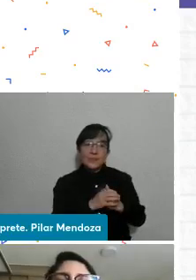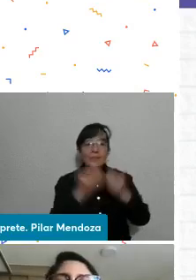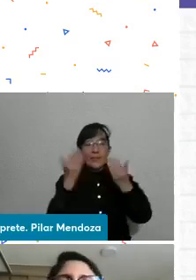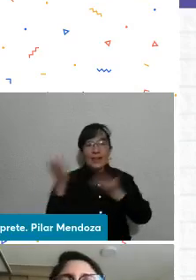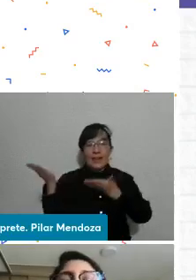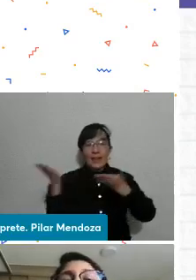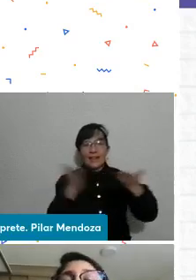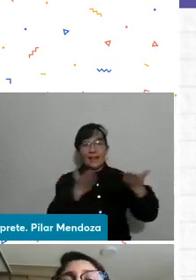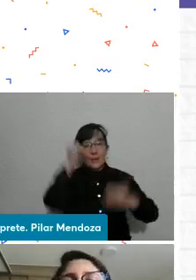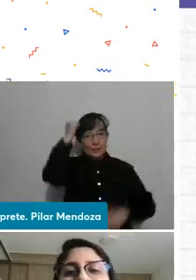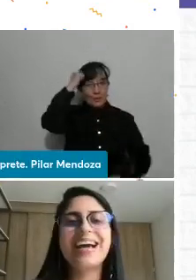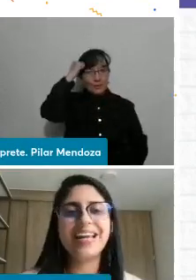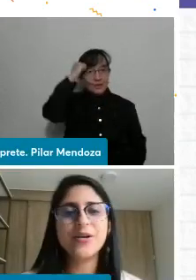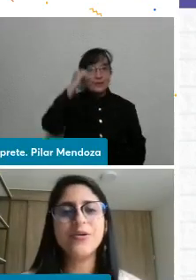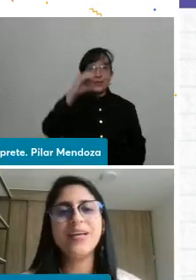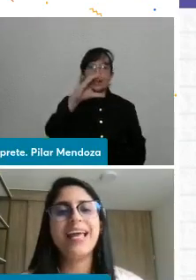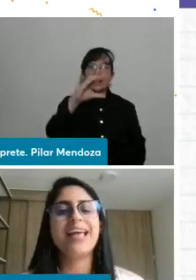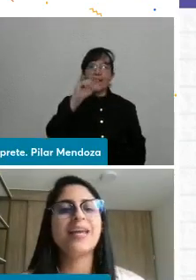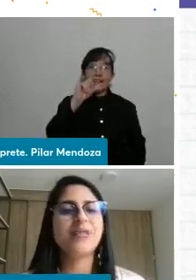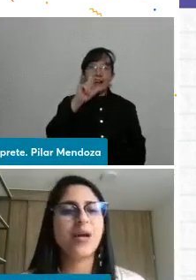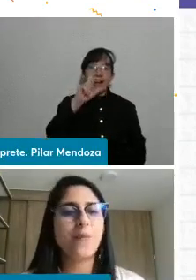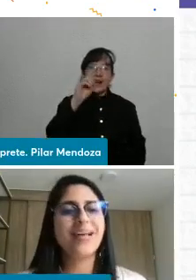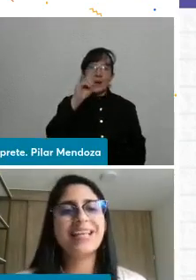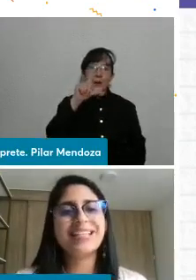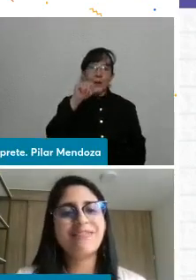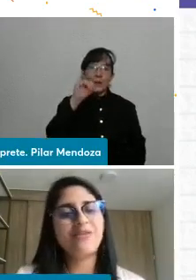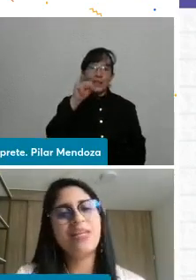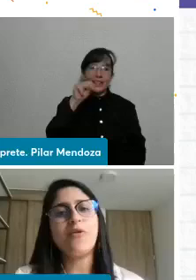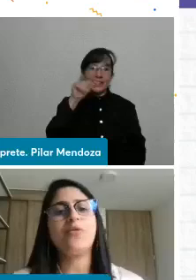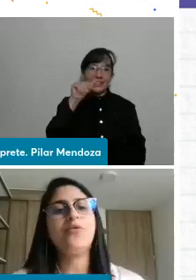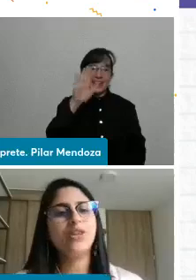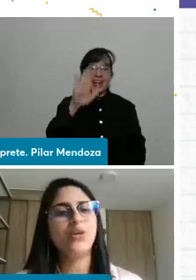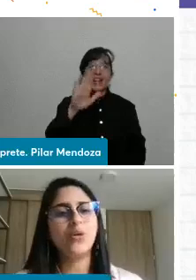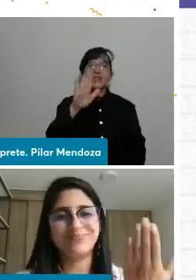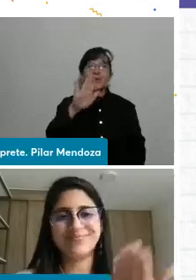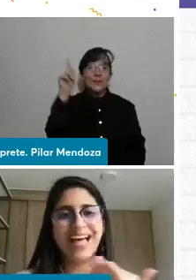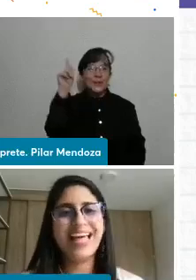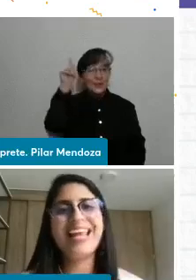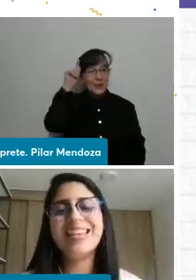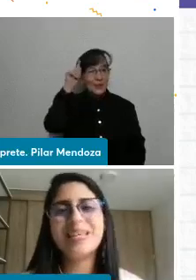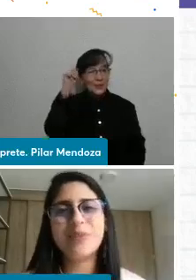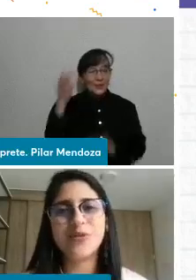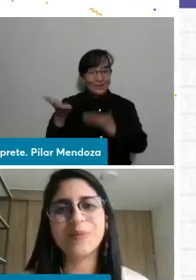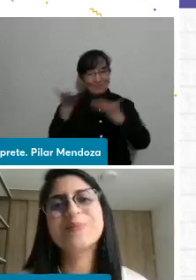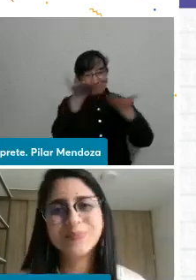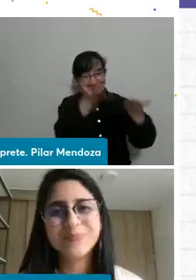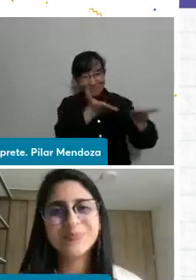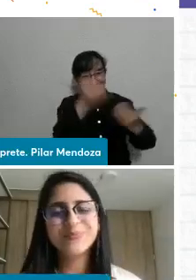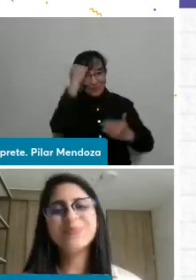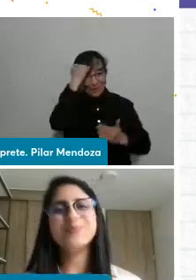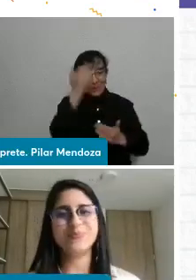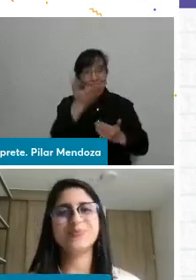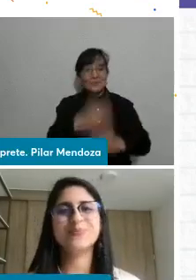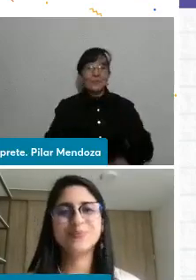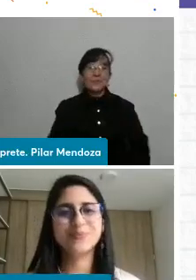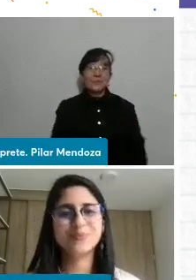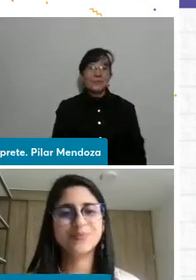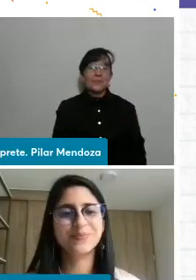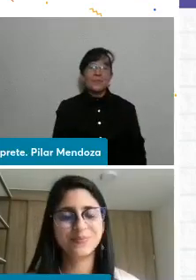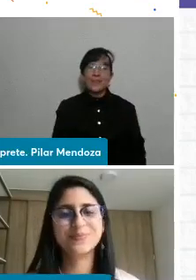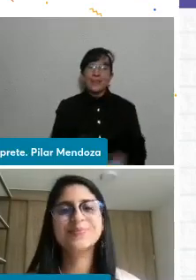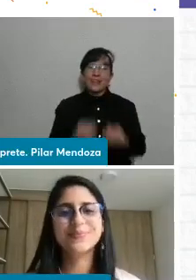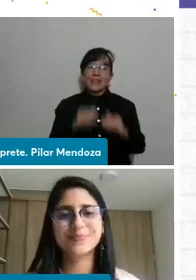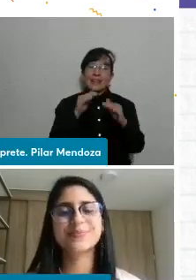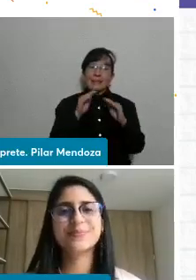palabra a la profesora Carolina Canro, que nos acompaña desde Fontibón. Adelante, profe. Dale.